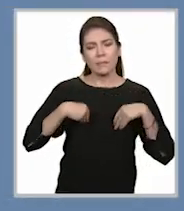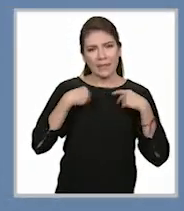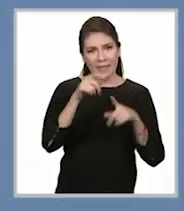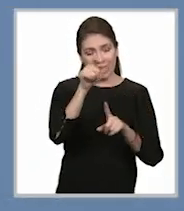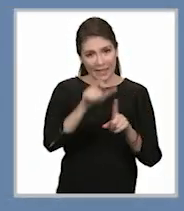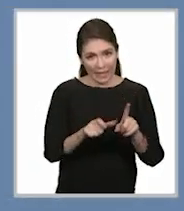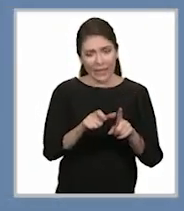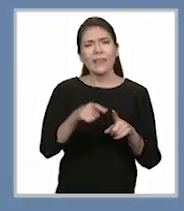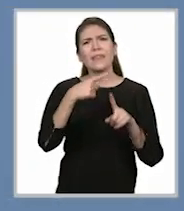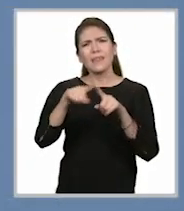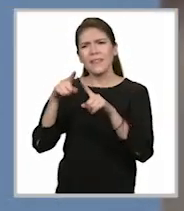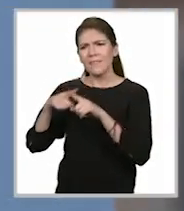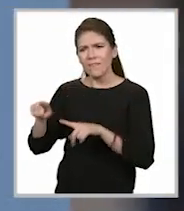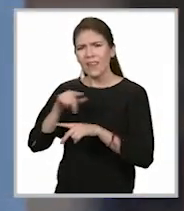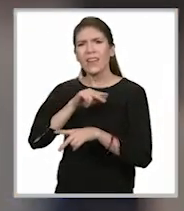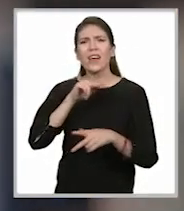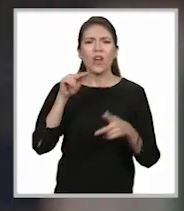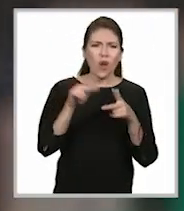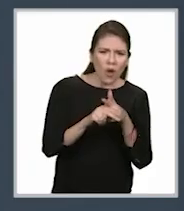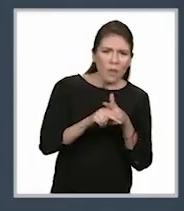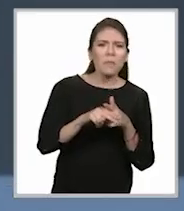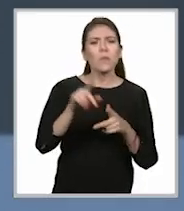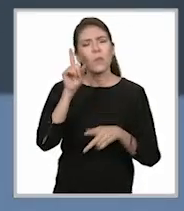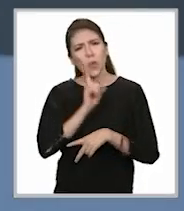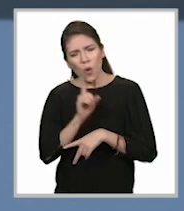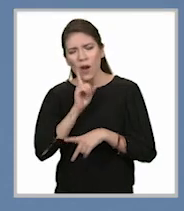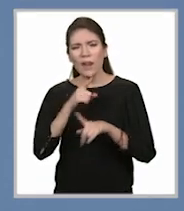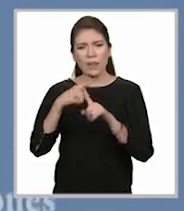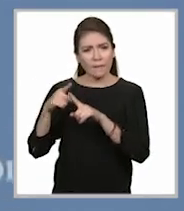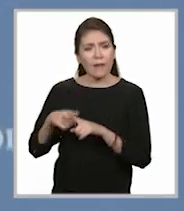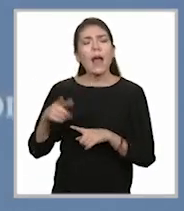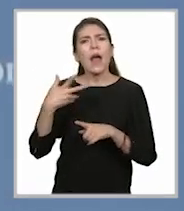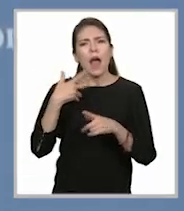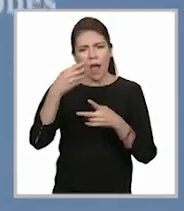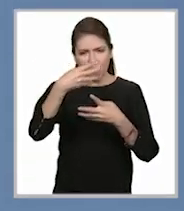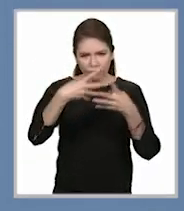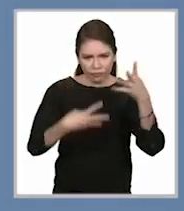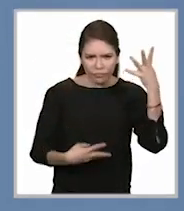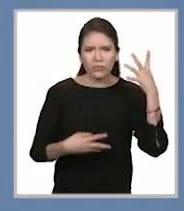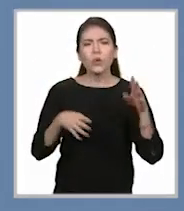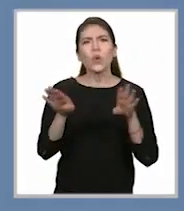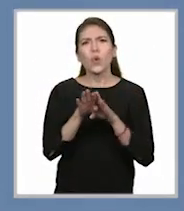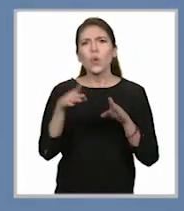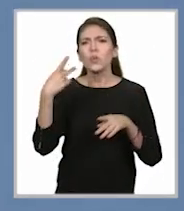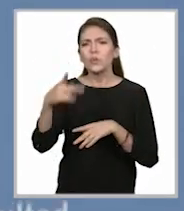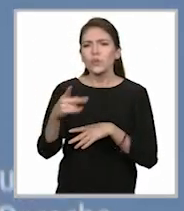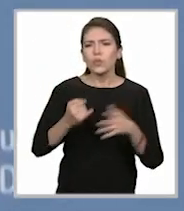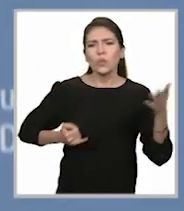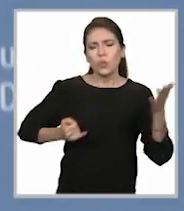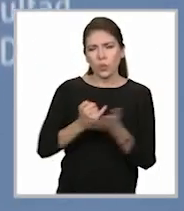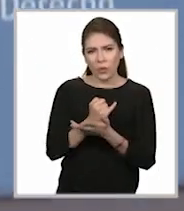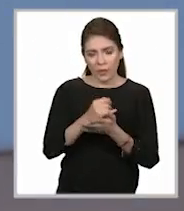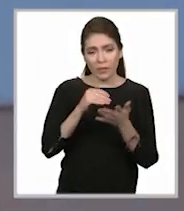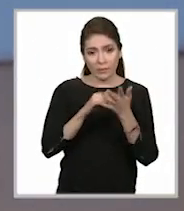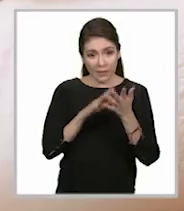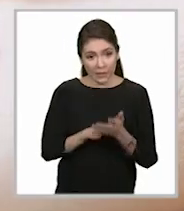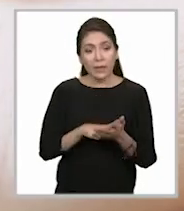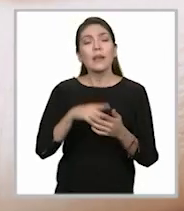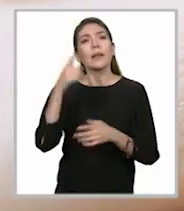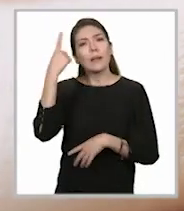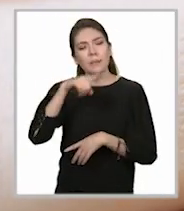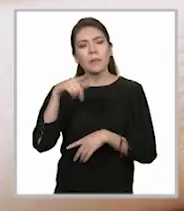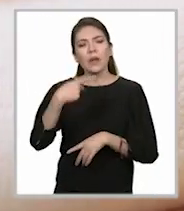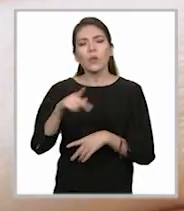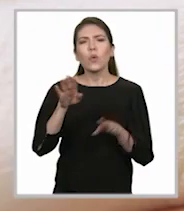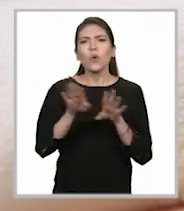feminicidio, genocidio y otras infracciones. En 2 tomos es analizada la teoría del delito, la doctrina y su jurisprudencia, desde